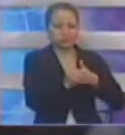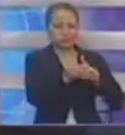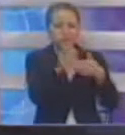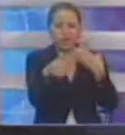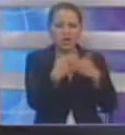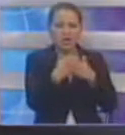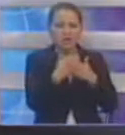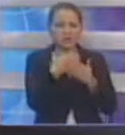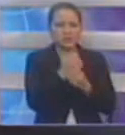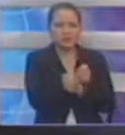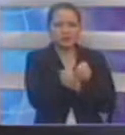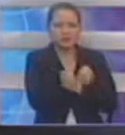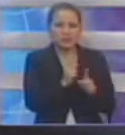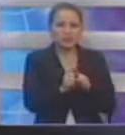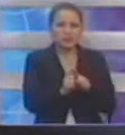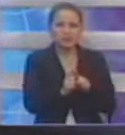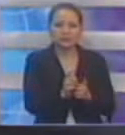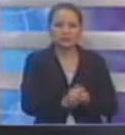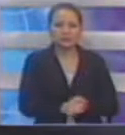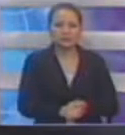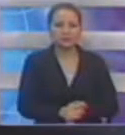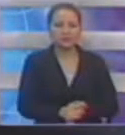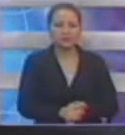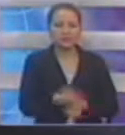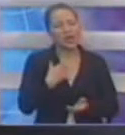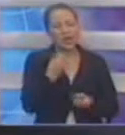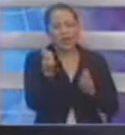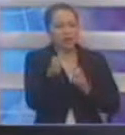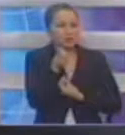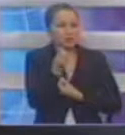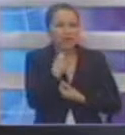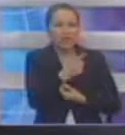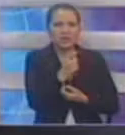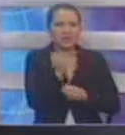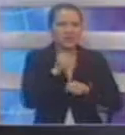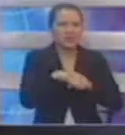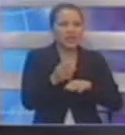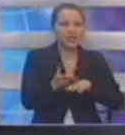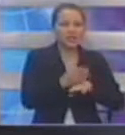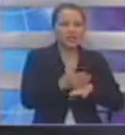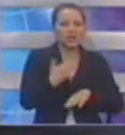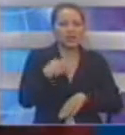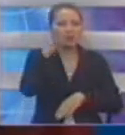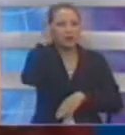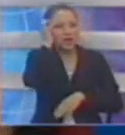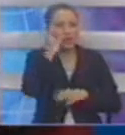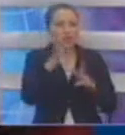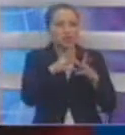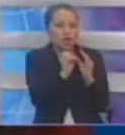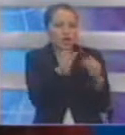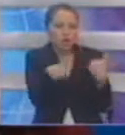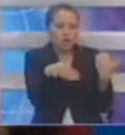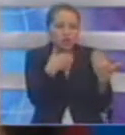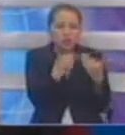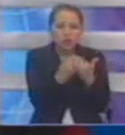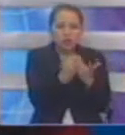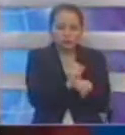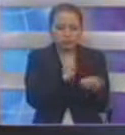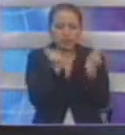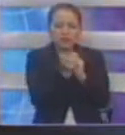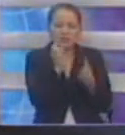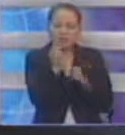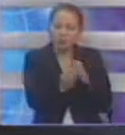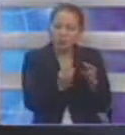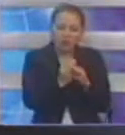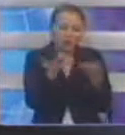el mundo abraza la causa época, comunista sí. en esa edad y en esa época, pensando que era la solución para todos los males del país. Iba a cambiar el mundo.